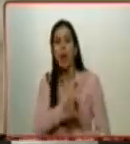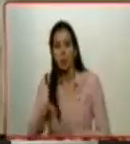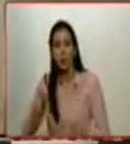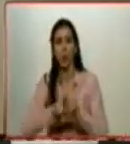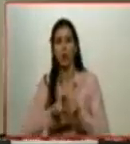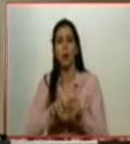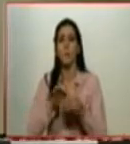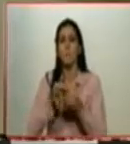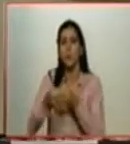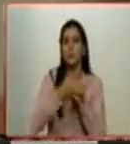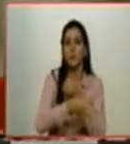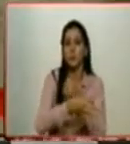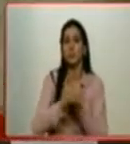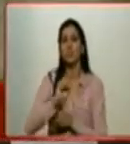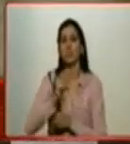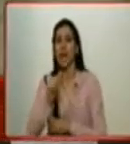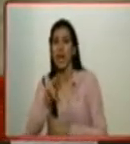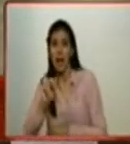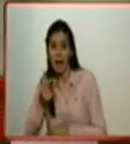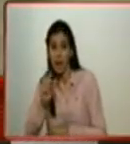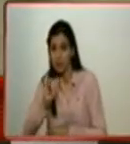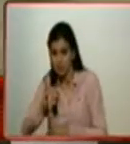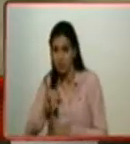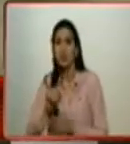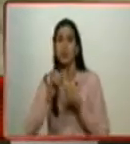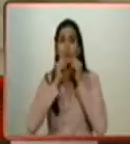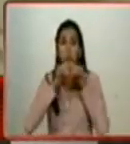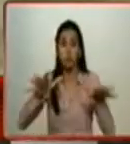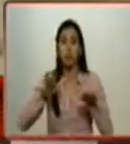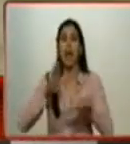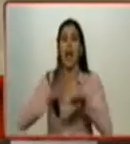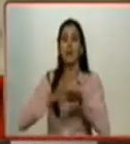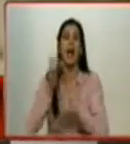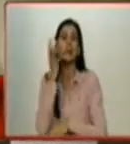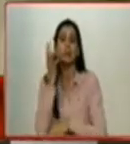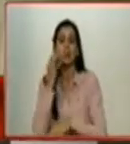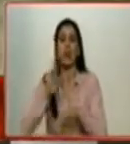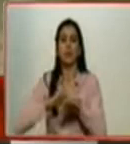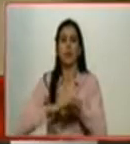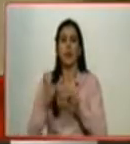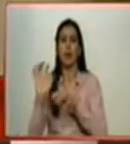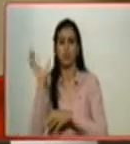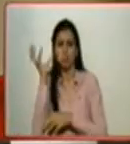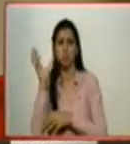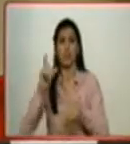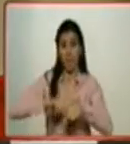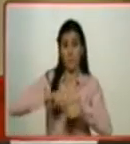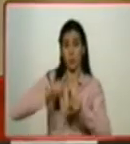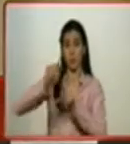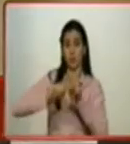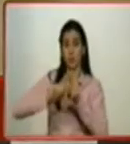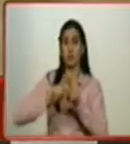la municipalidad de Shangán, por lo que se han emitido la alerta azul. Las alertas meteorológicas de desastres de China